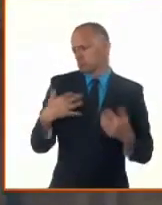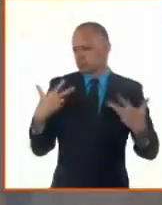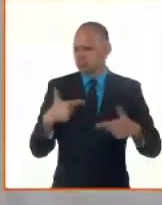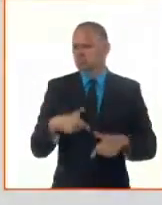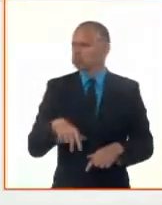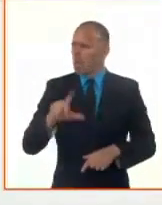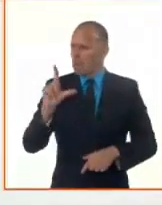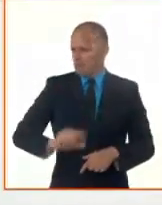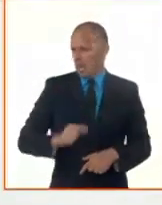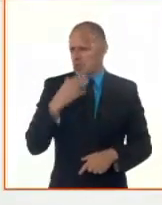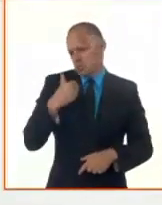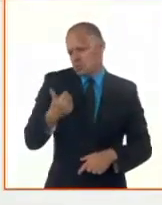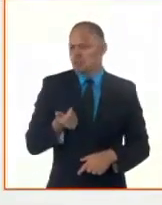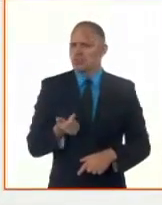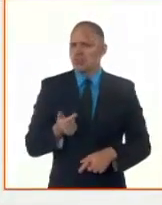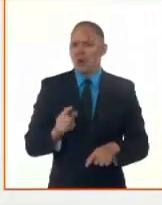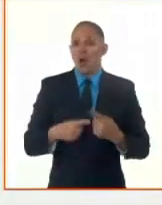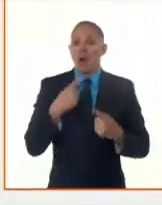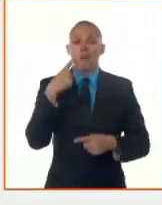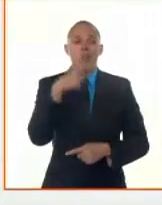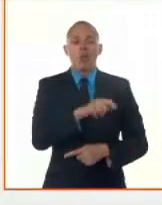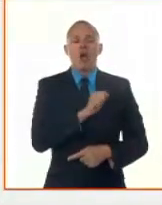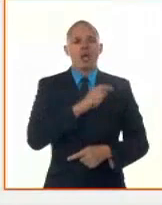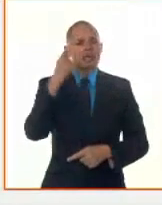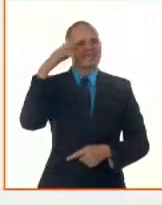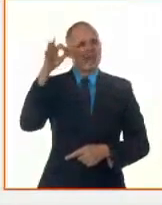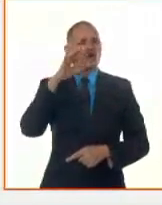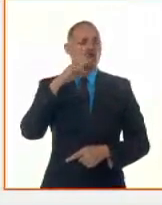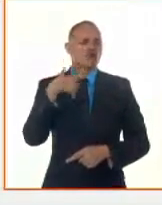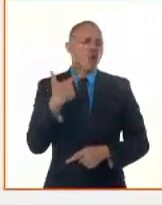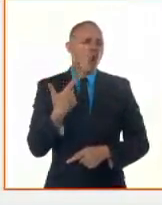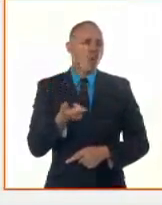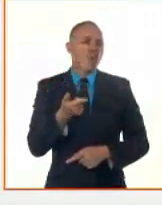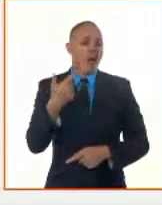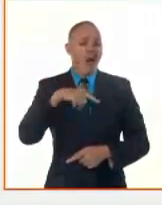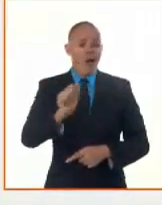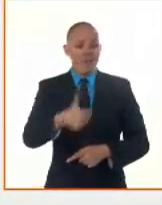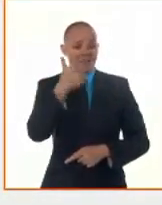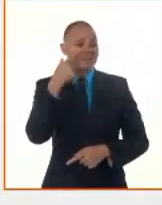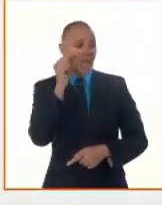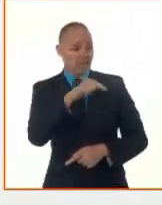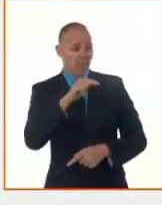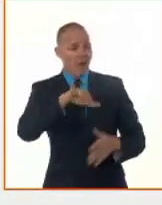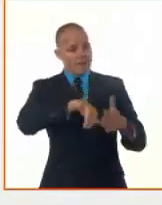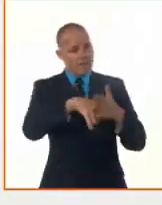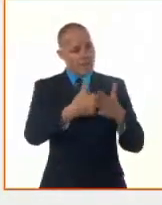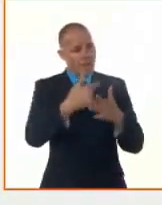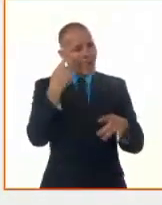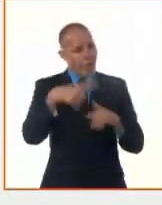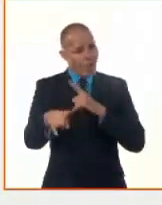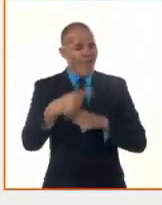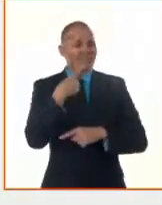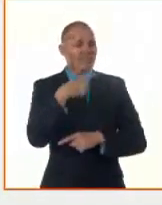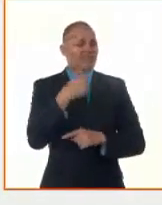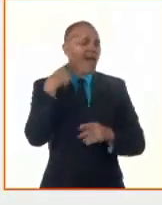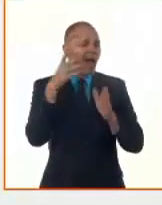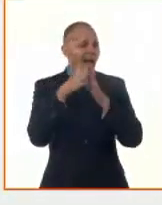sus intereses nacionales porque tenemos ahora un gobernante con un nuevo proyecto el proyecto 2030